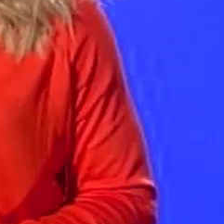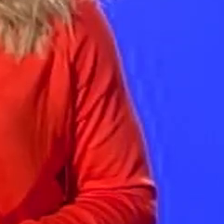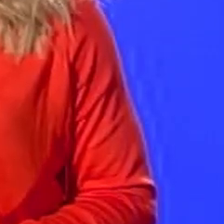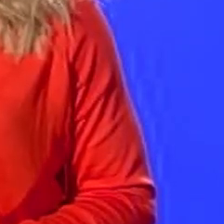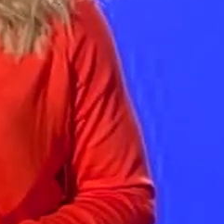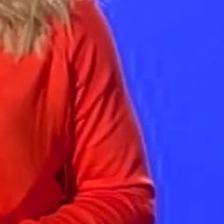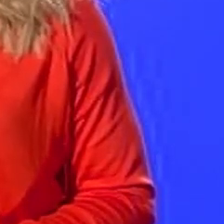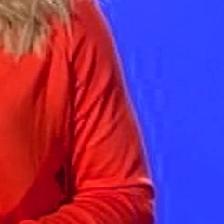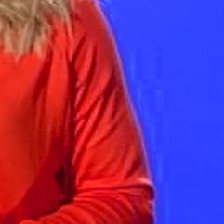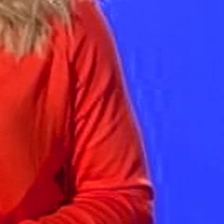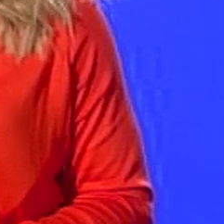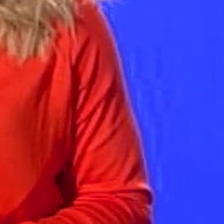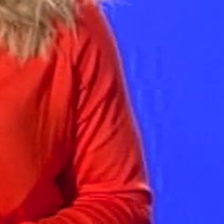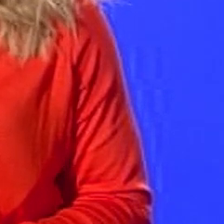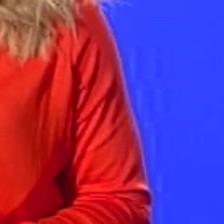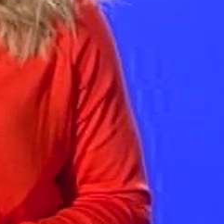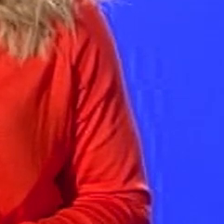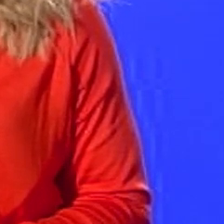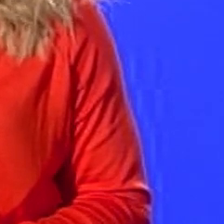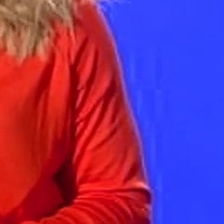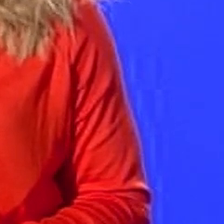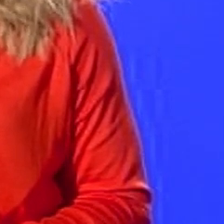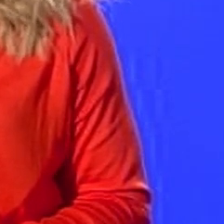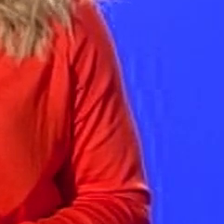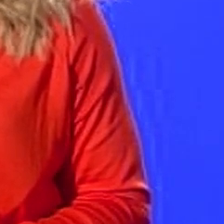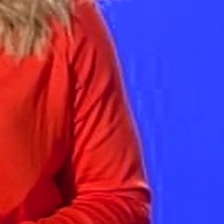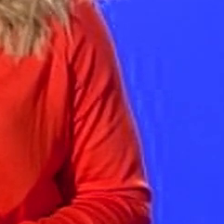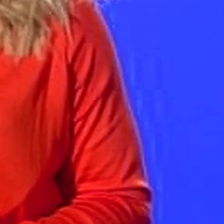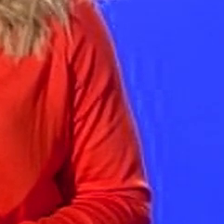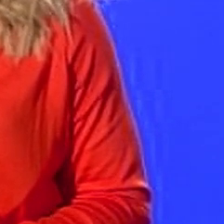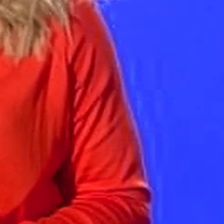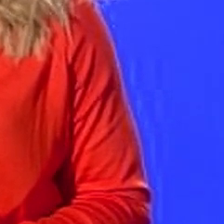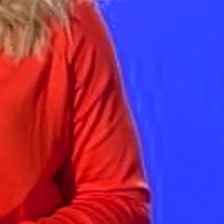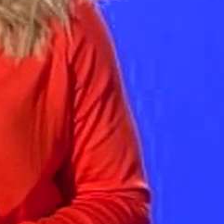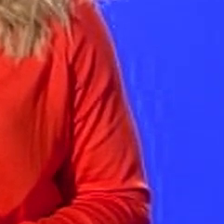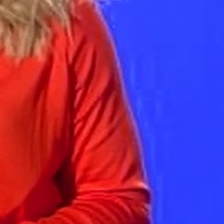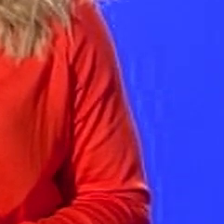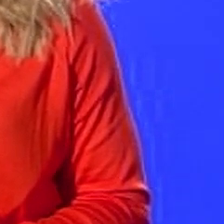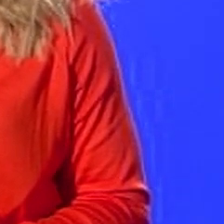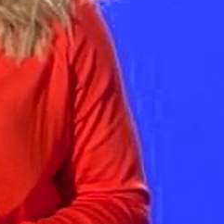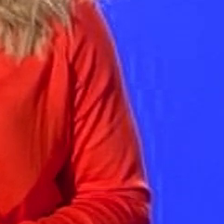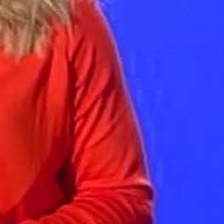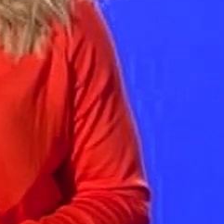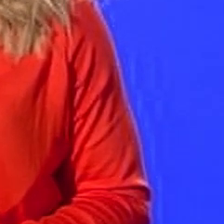El Centro Cultural de España, El Farolito, tras 11 meses de funcionamiento a puerta cerrada, trabaja